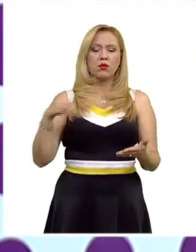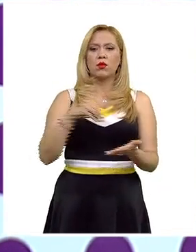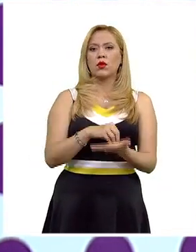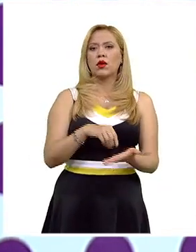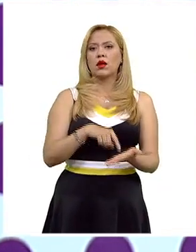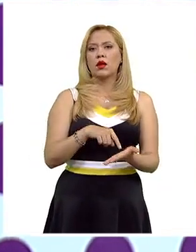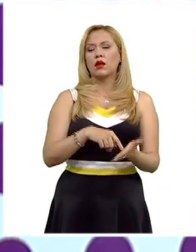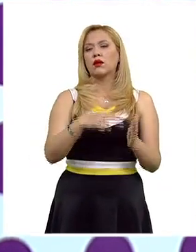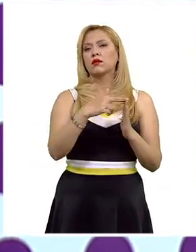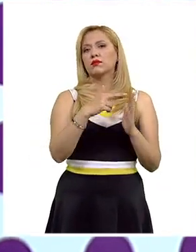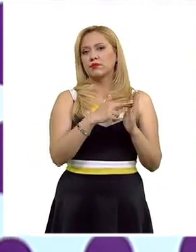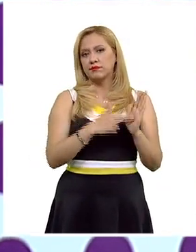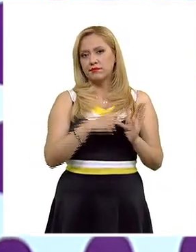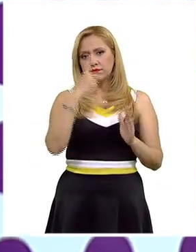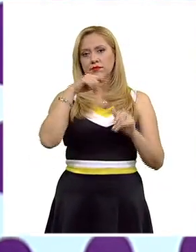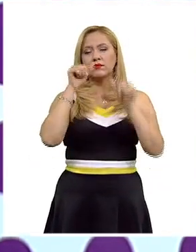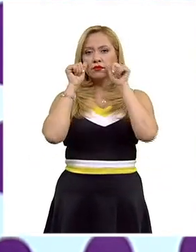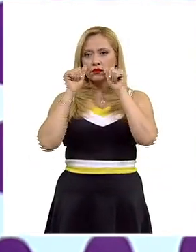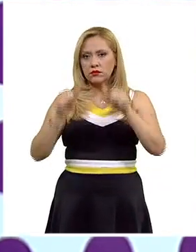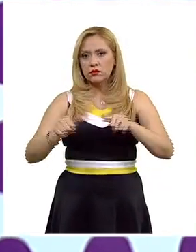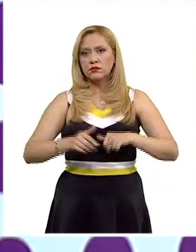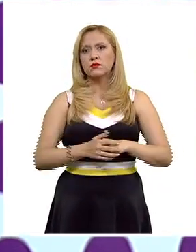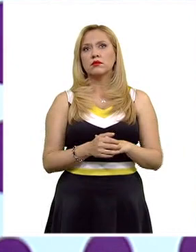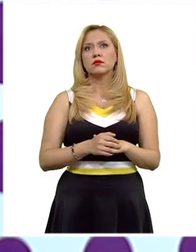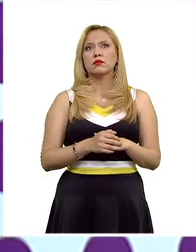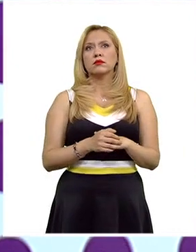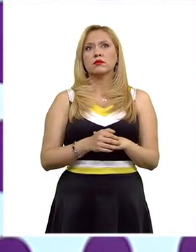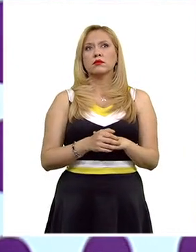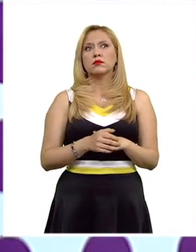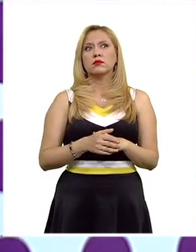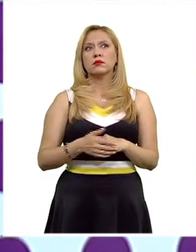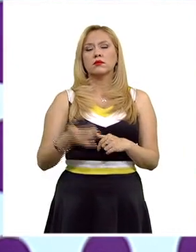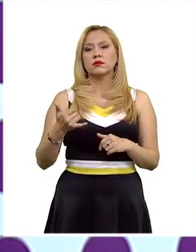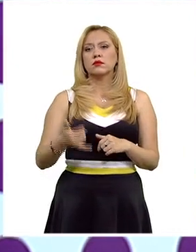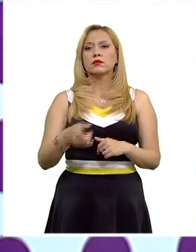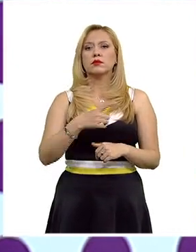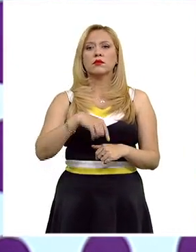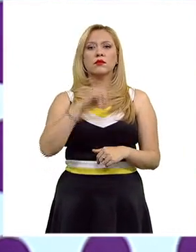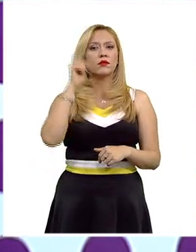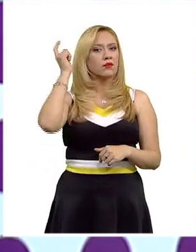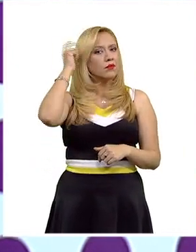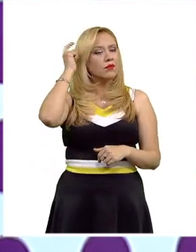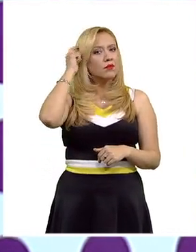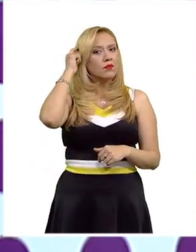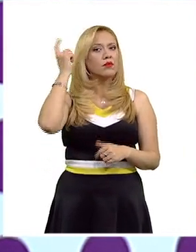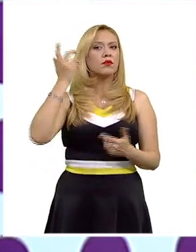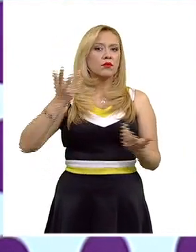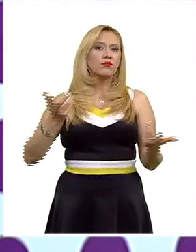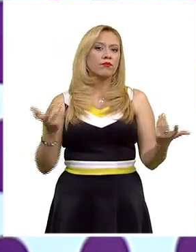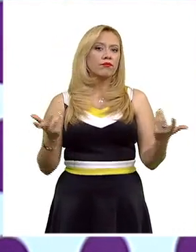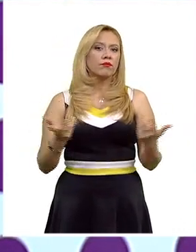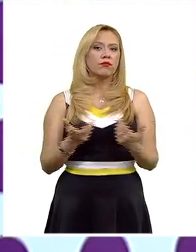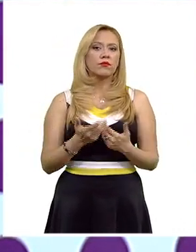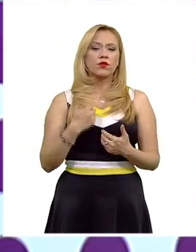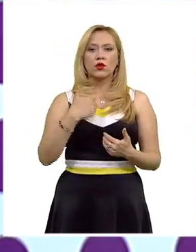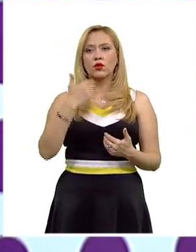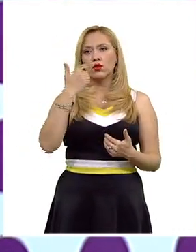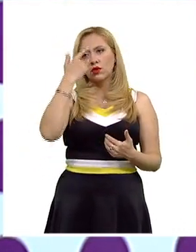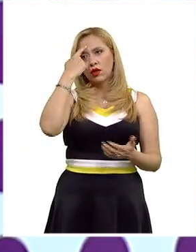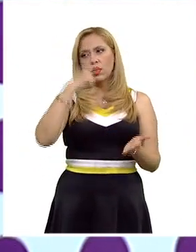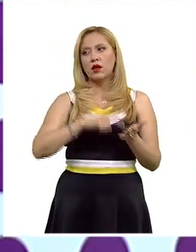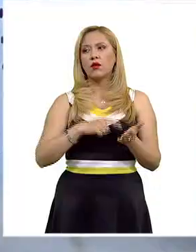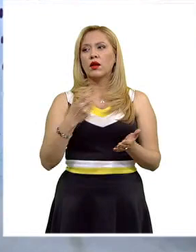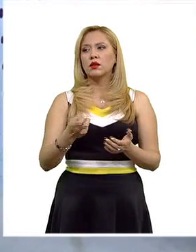de los protocolos de atención, pues el tratamiento de la salud mental definitivamente, ¿no? Claro. Me parece que en